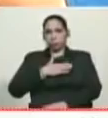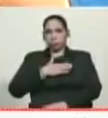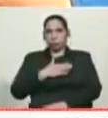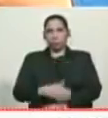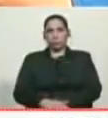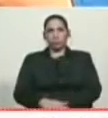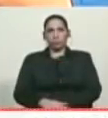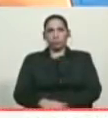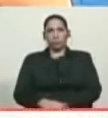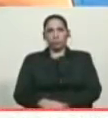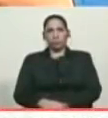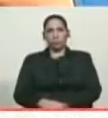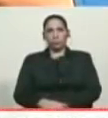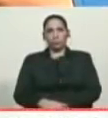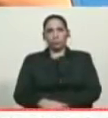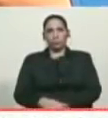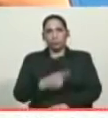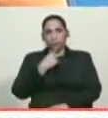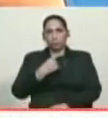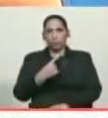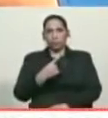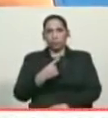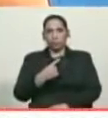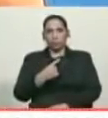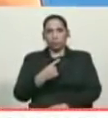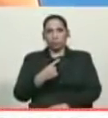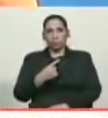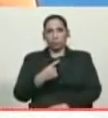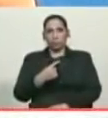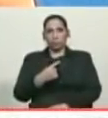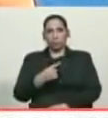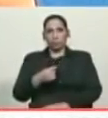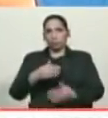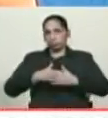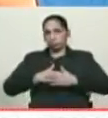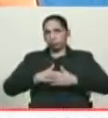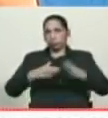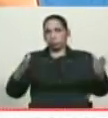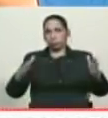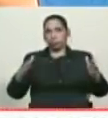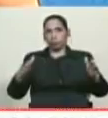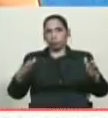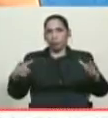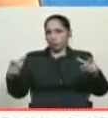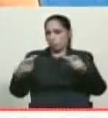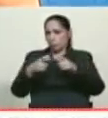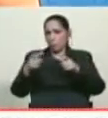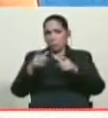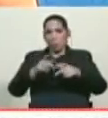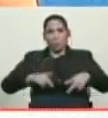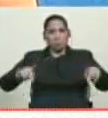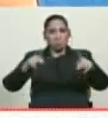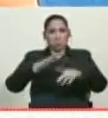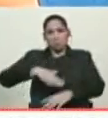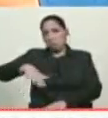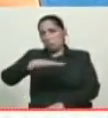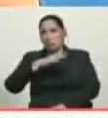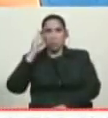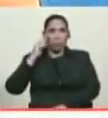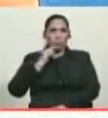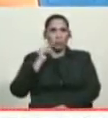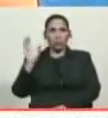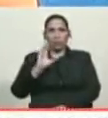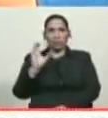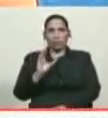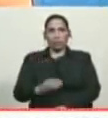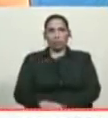vergüenza. Yo inclusive he llegado a decir que, por ejemplo, yo estoy a la orden, pero el que se quiera reunir conmigo, nos reunimos en la Plaza Bolívar de Caracas, nos sentamos delante de todo el mundo,